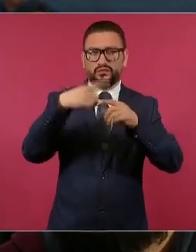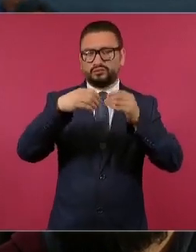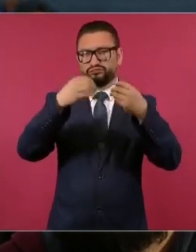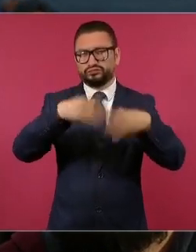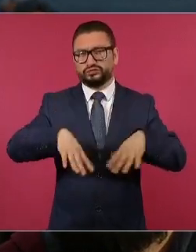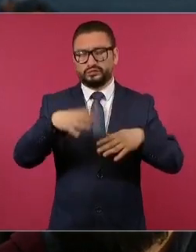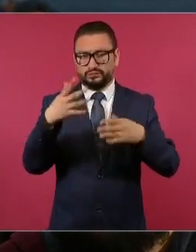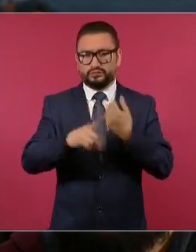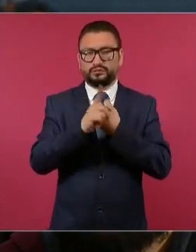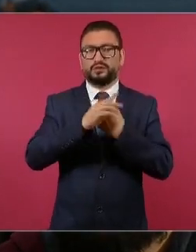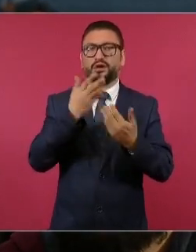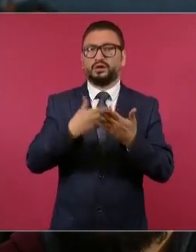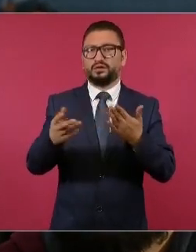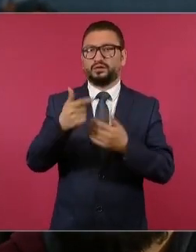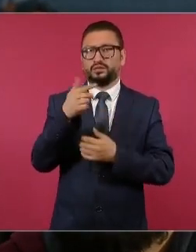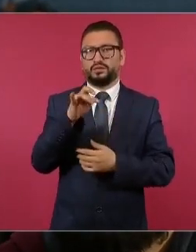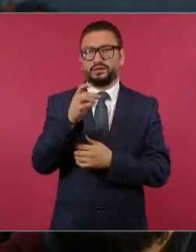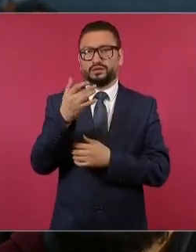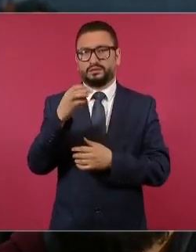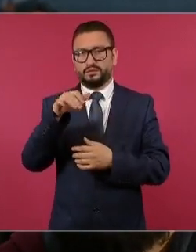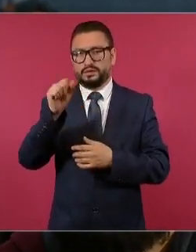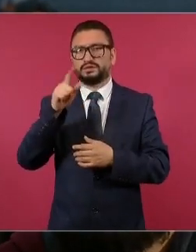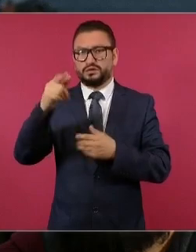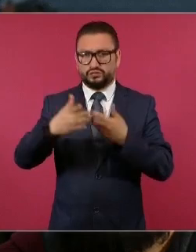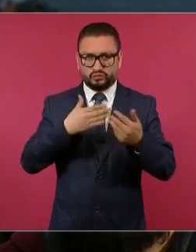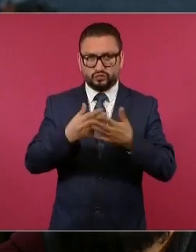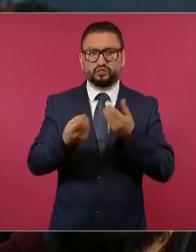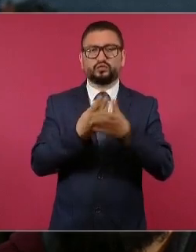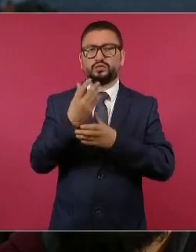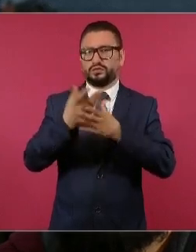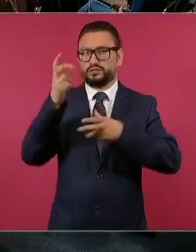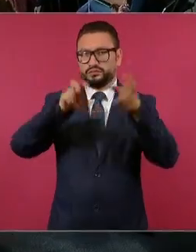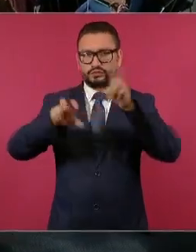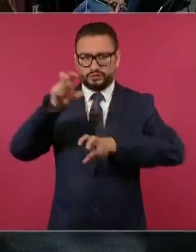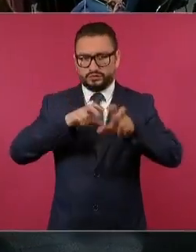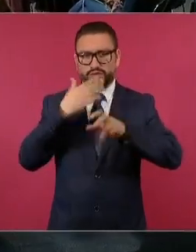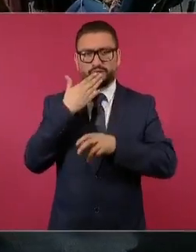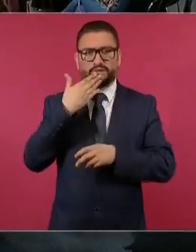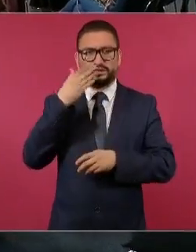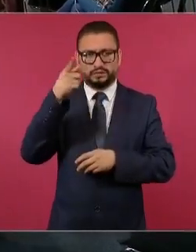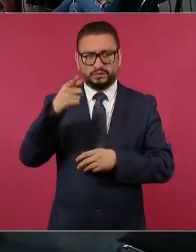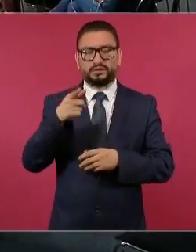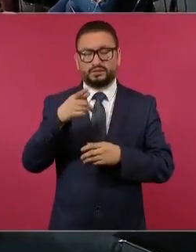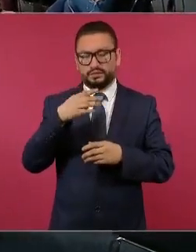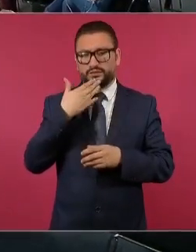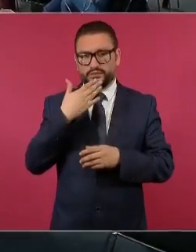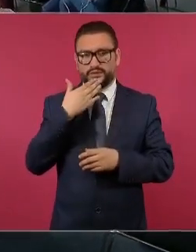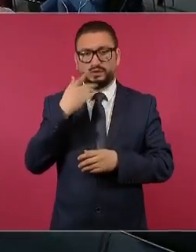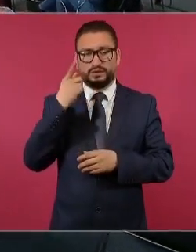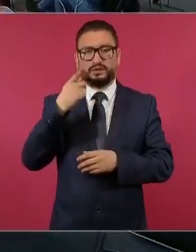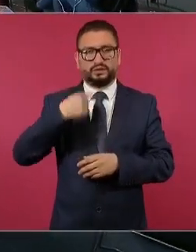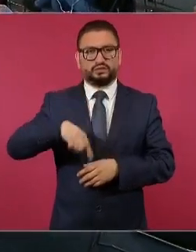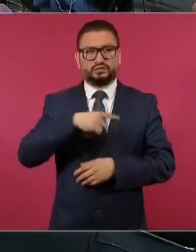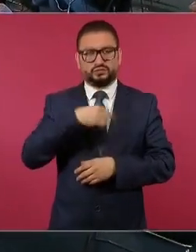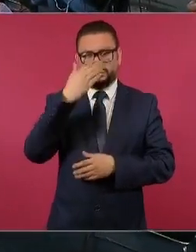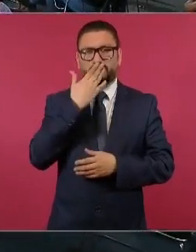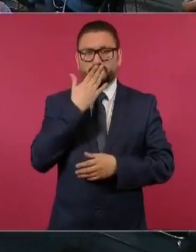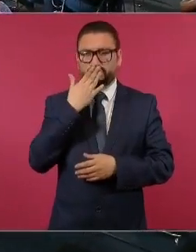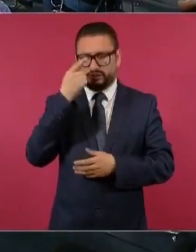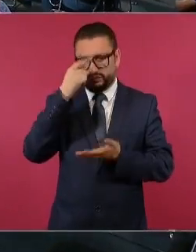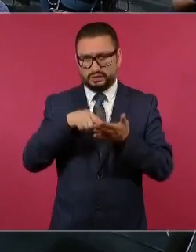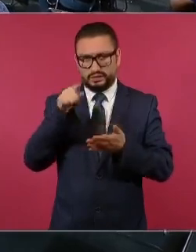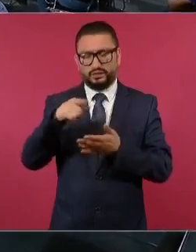como usted dice, pues van a Guaymas porque Guaymas está modernizando, se hizo una inversión muy importante de recursos en el puerto de Guaymas y es una de nuestras